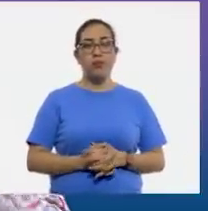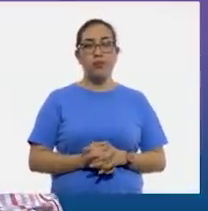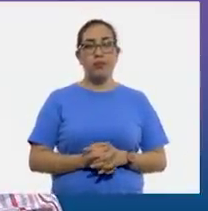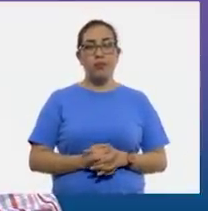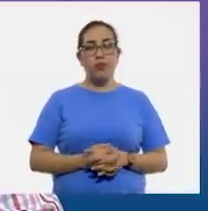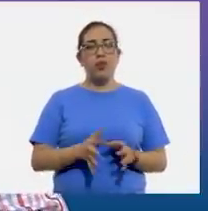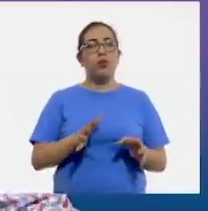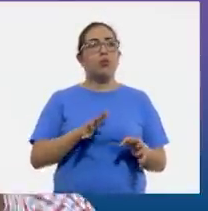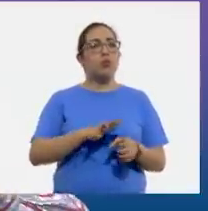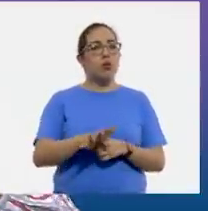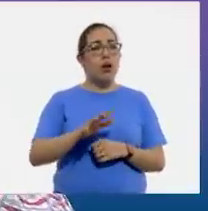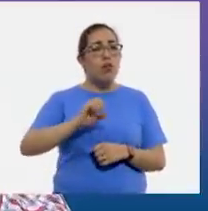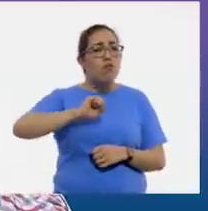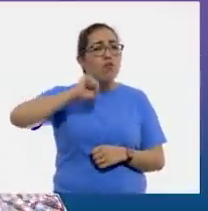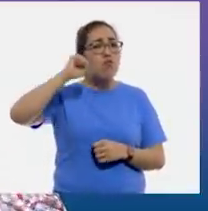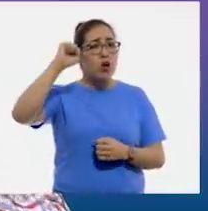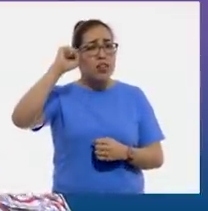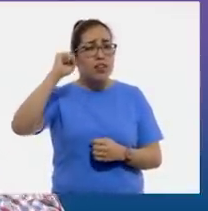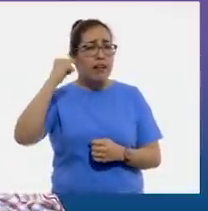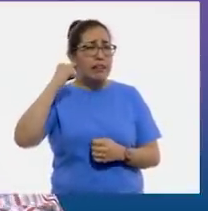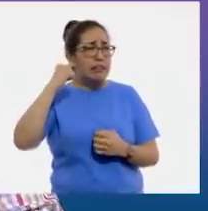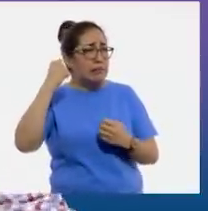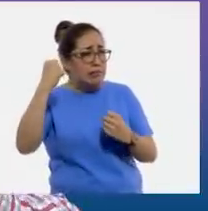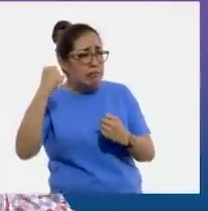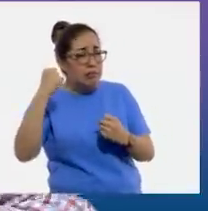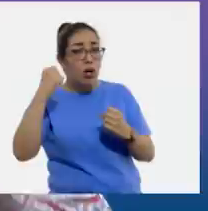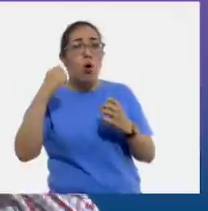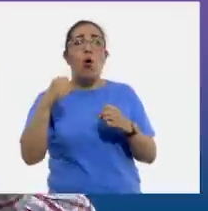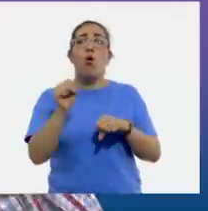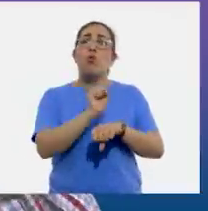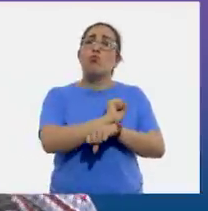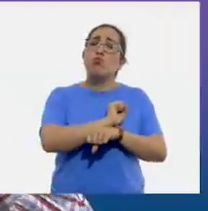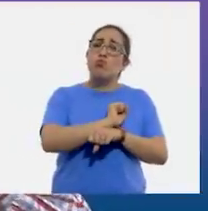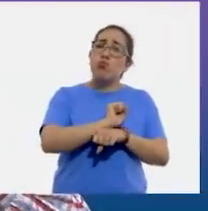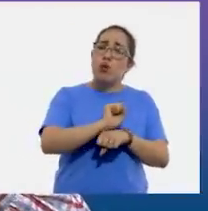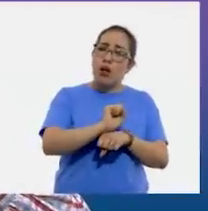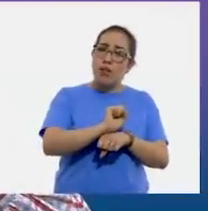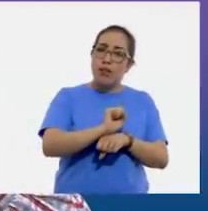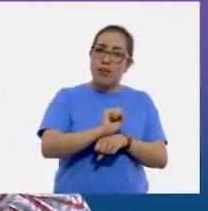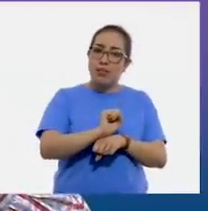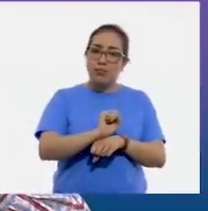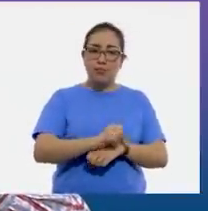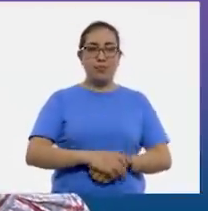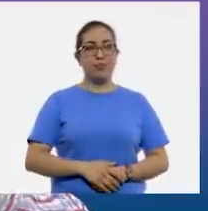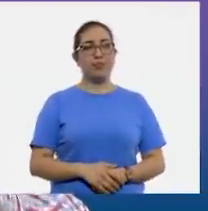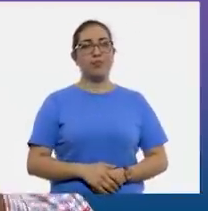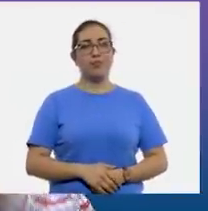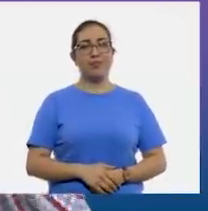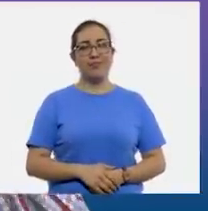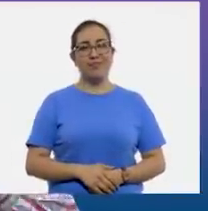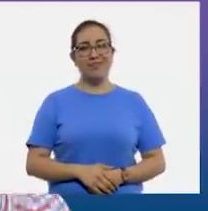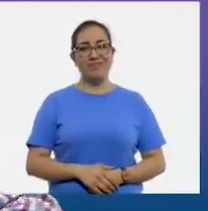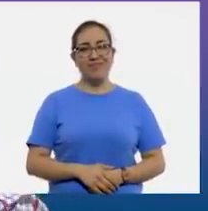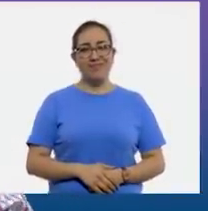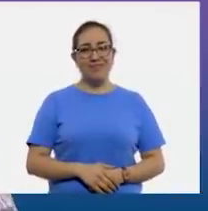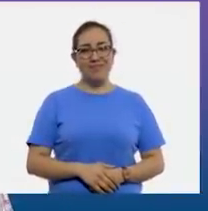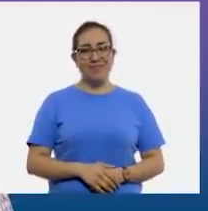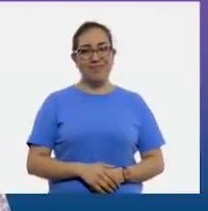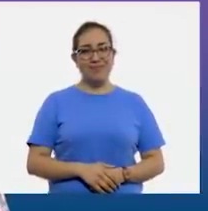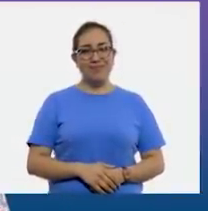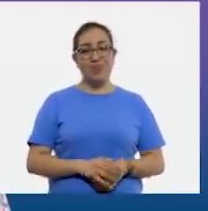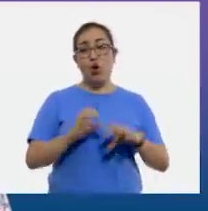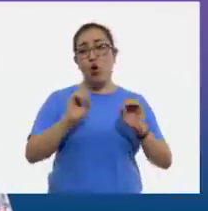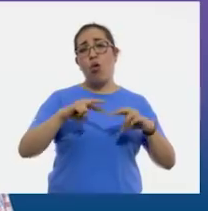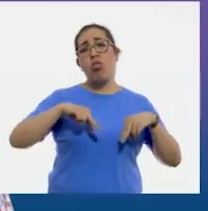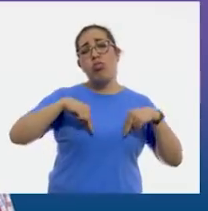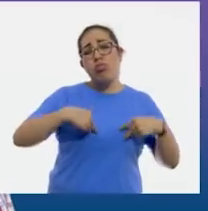un sonido y nos permite diferenciar entre sonidos fuertes ¡se compra! Y sonidos